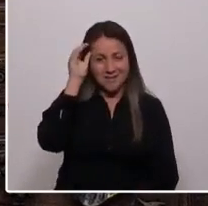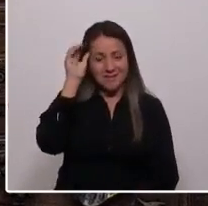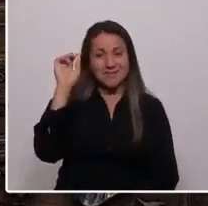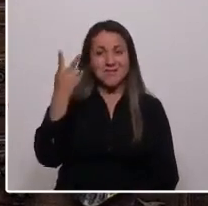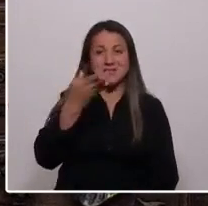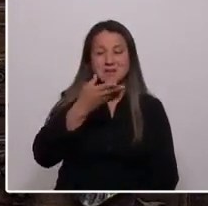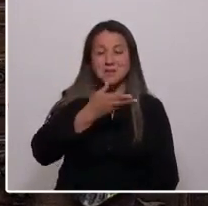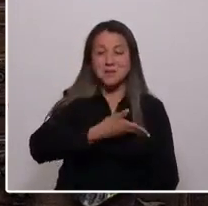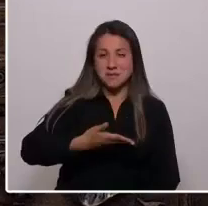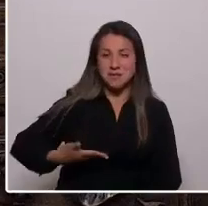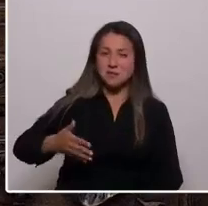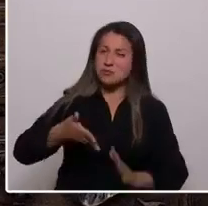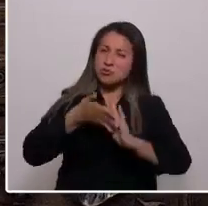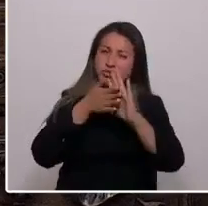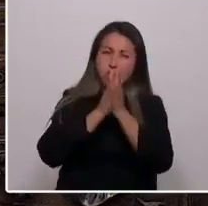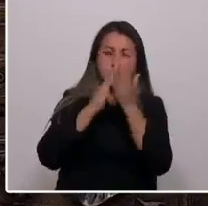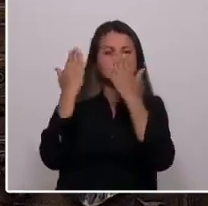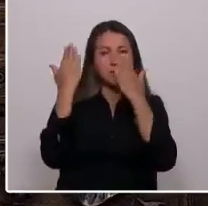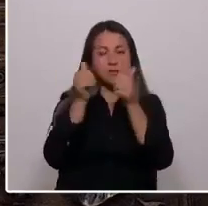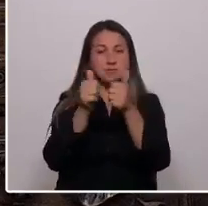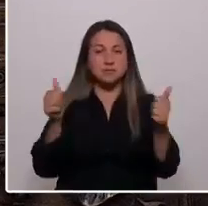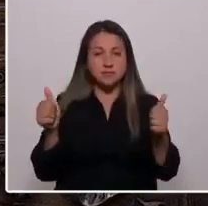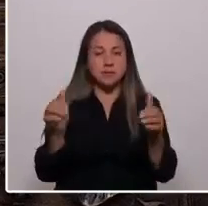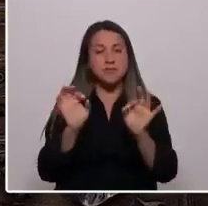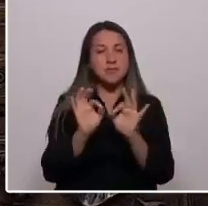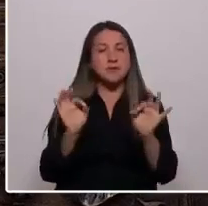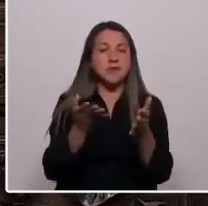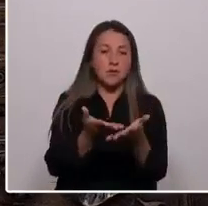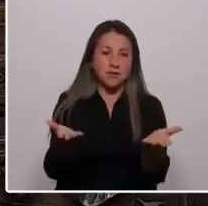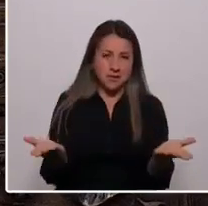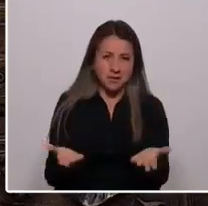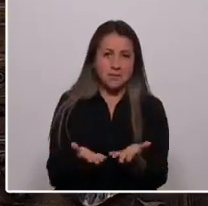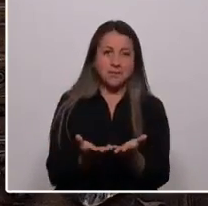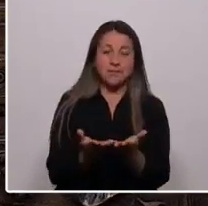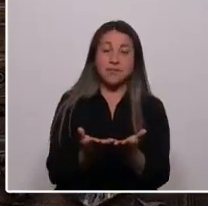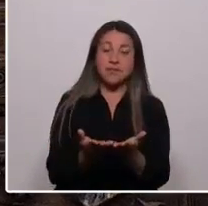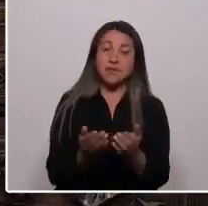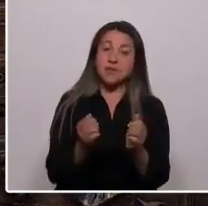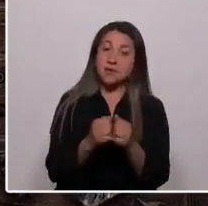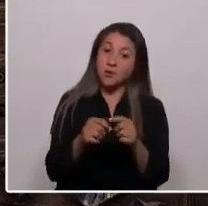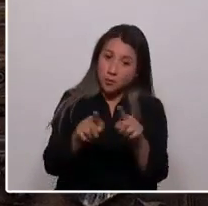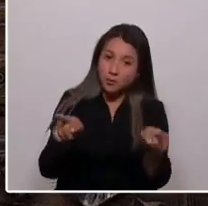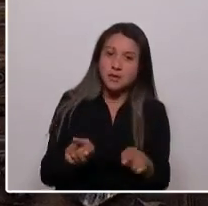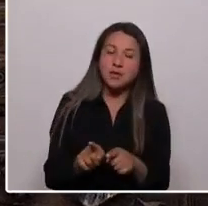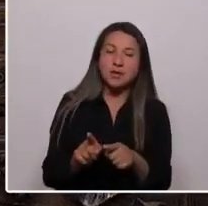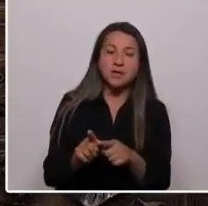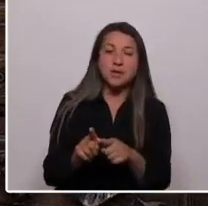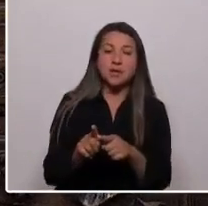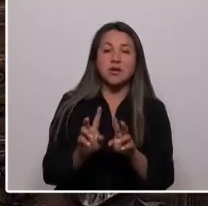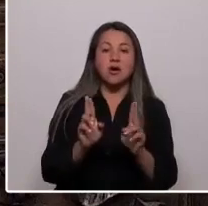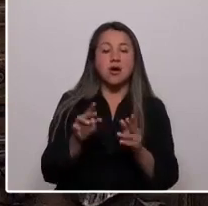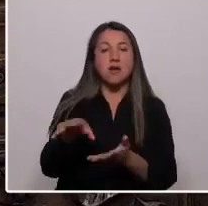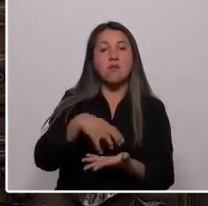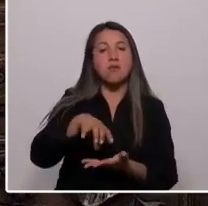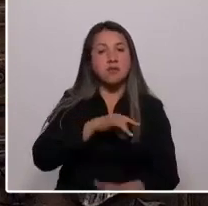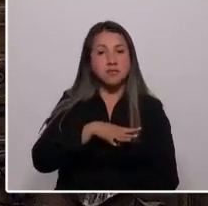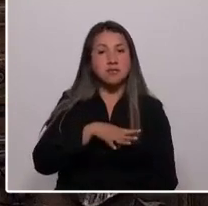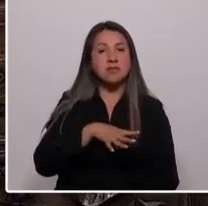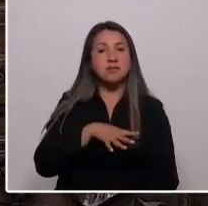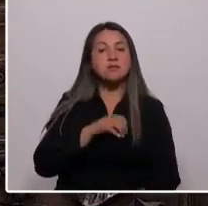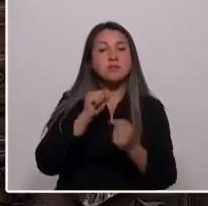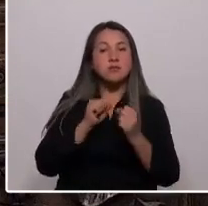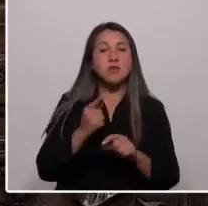presidente y todo su mesa directiva y especialmente ustedes y a traer de ustedes espero que el pueblo de Chile pueda